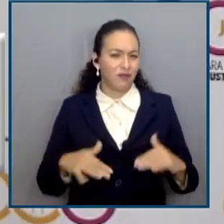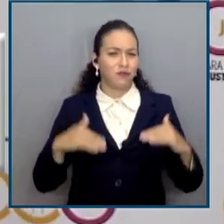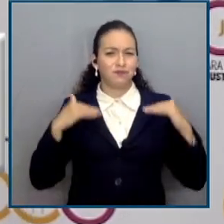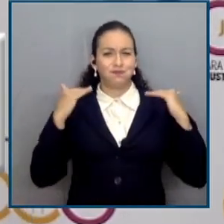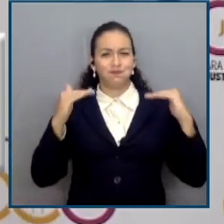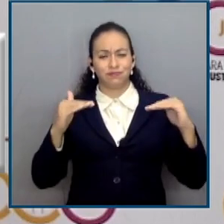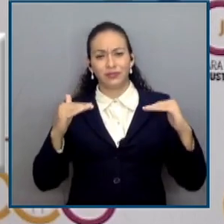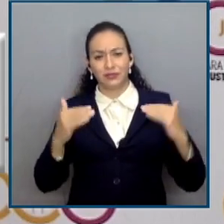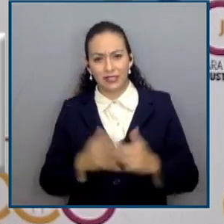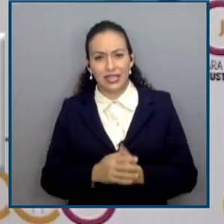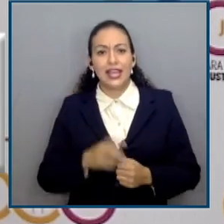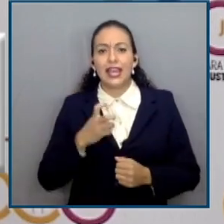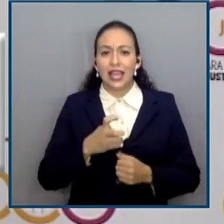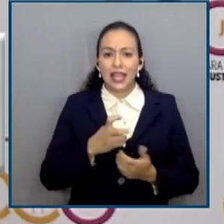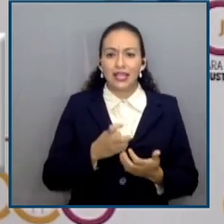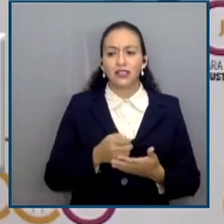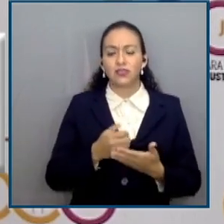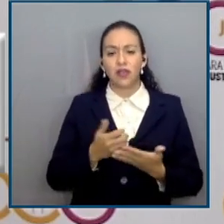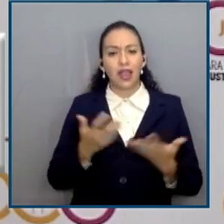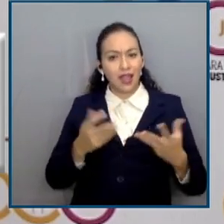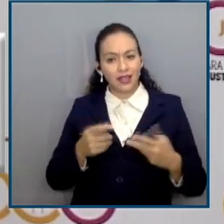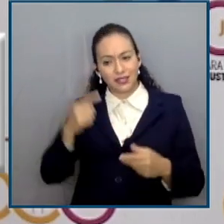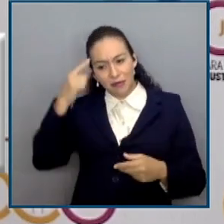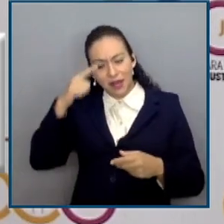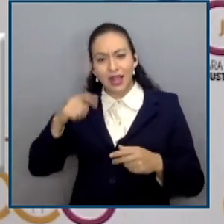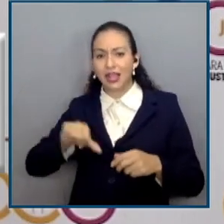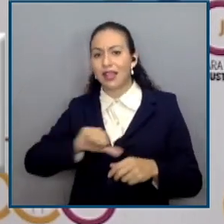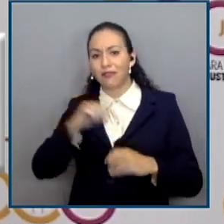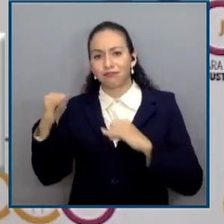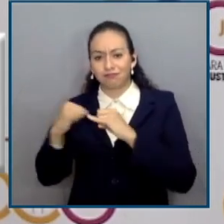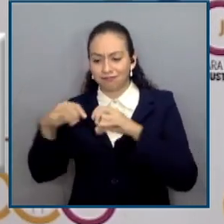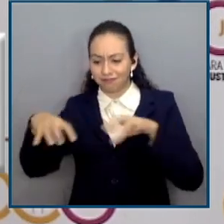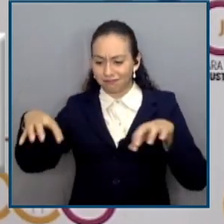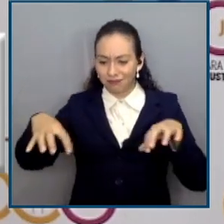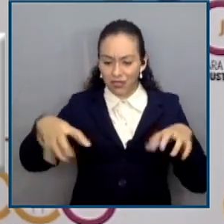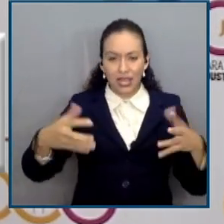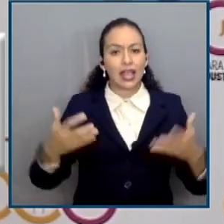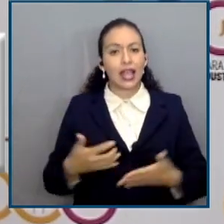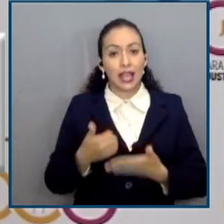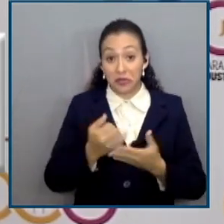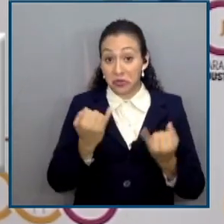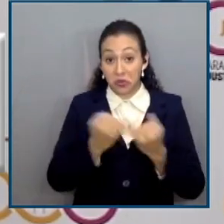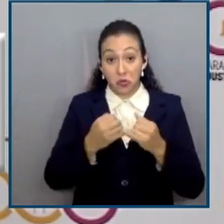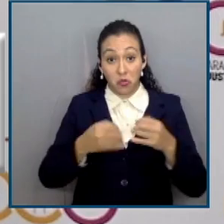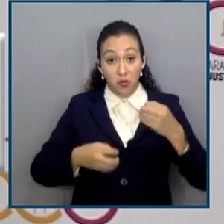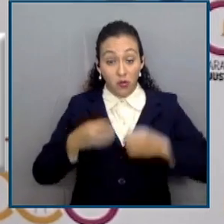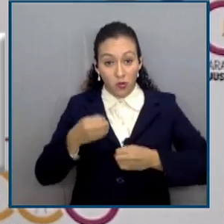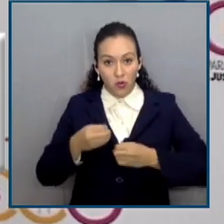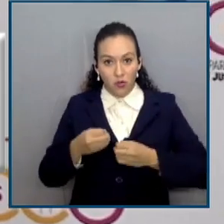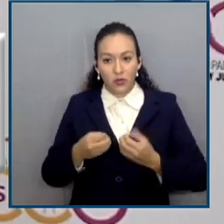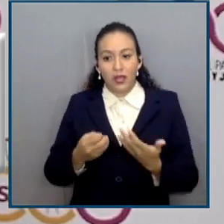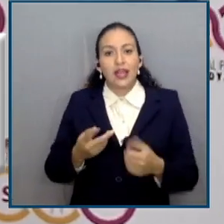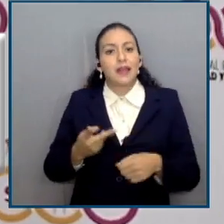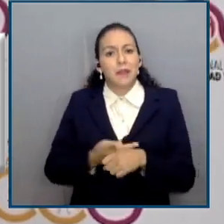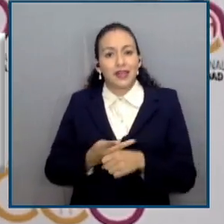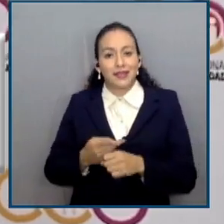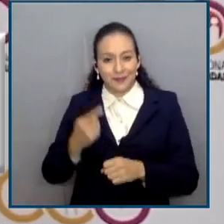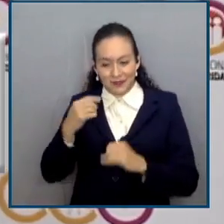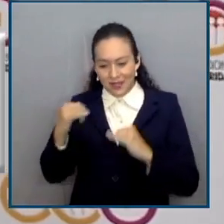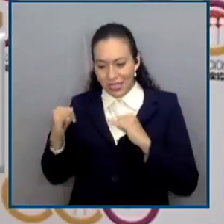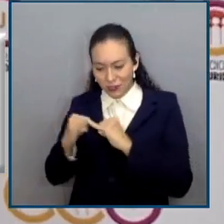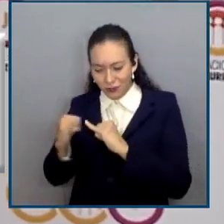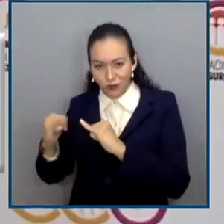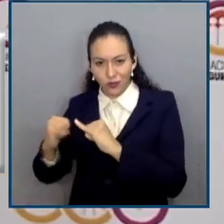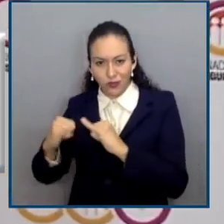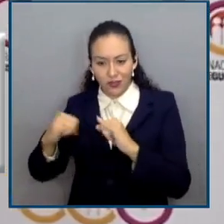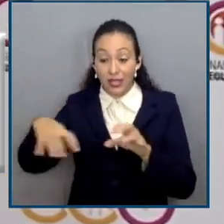órganos impartidores de justicia. Un órgano impartidor de justicia sin independencia en realidad no estaría cumpliendo